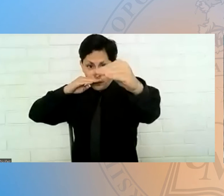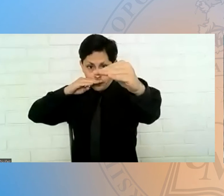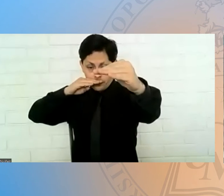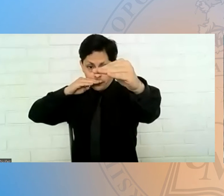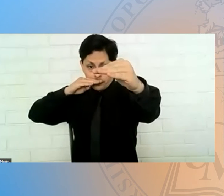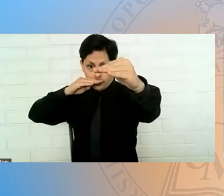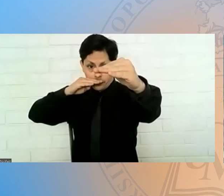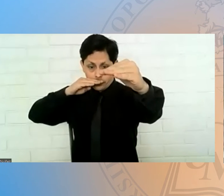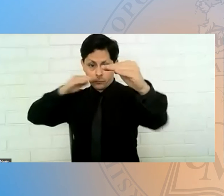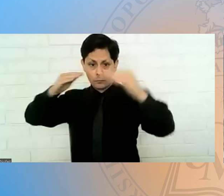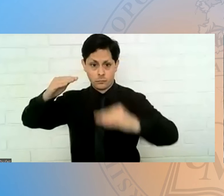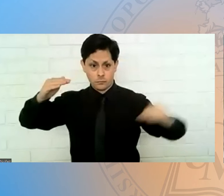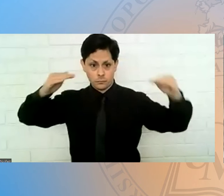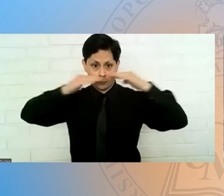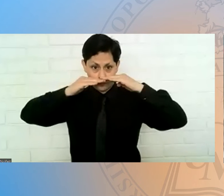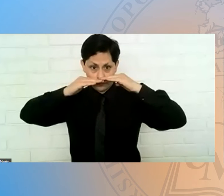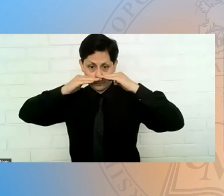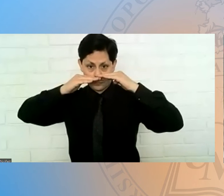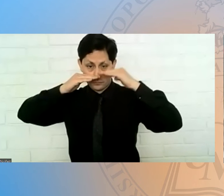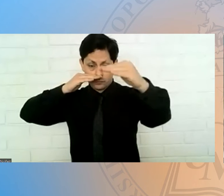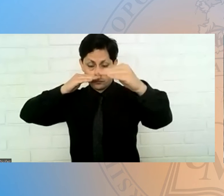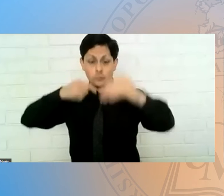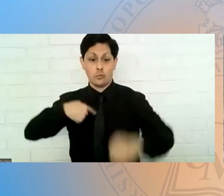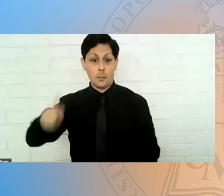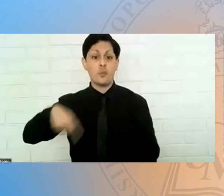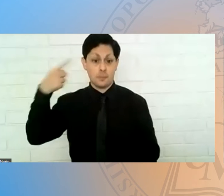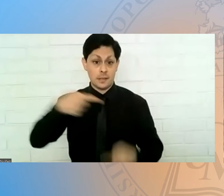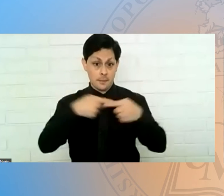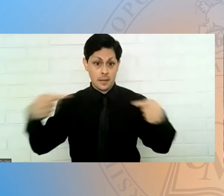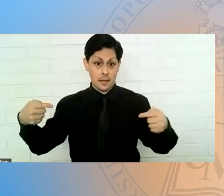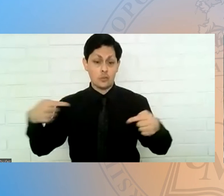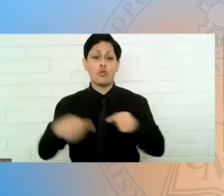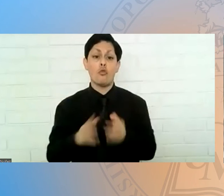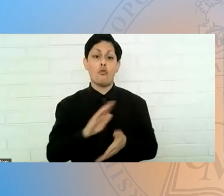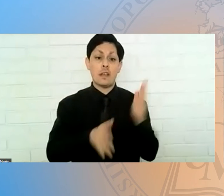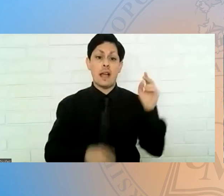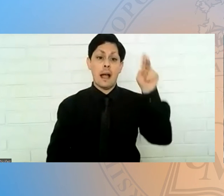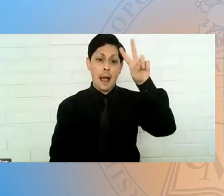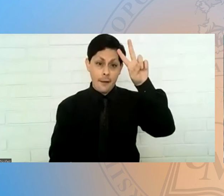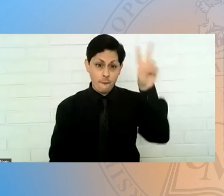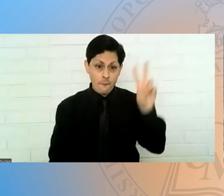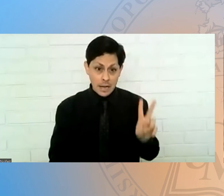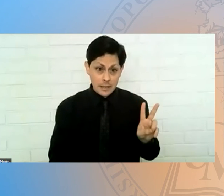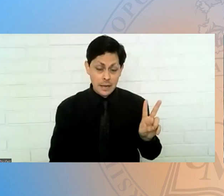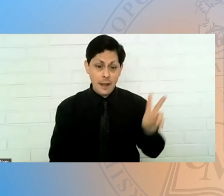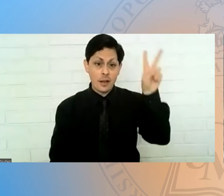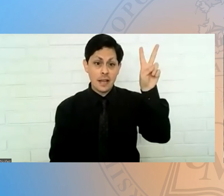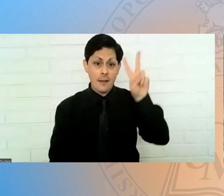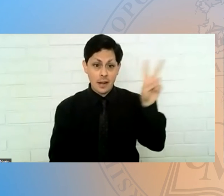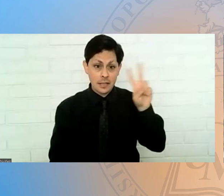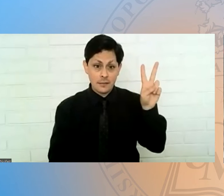Yo voy la próxima semana, por ejemplo, a una escuela especial de Valdivia, que